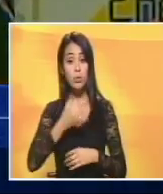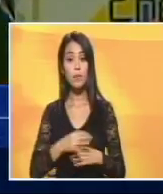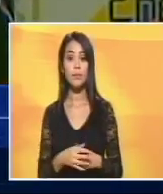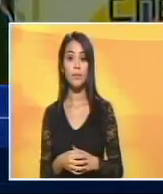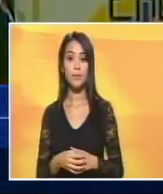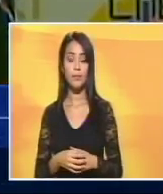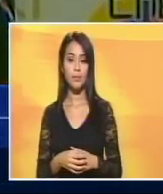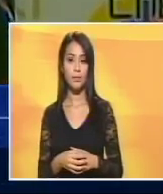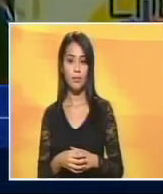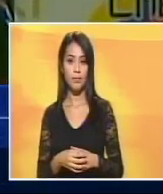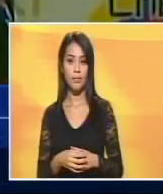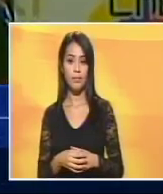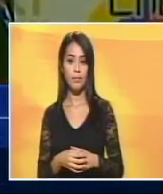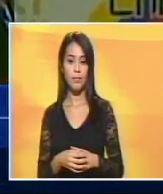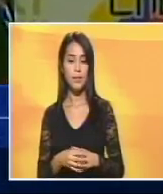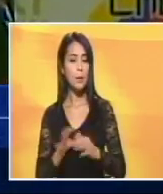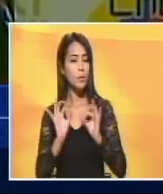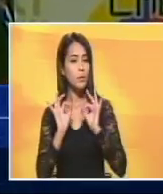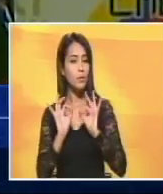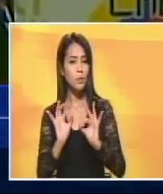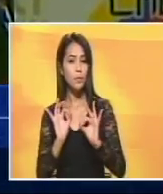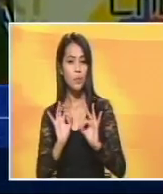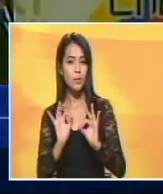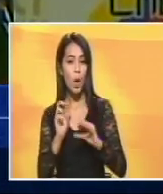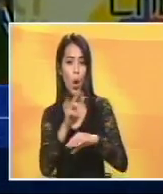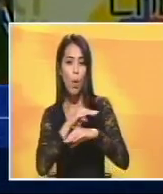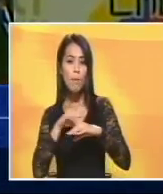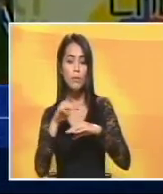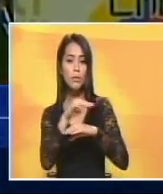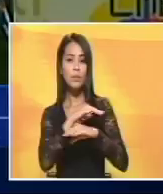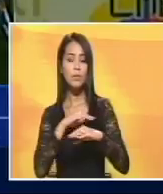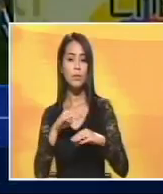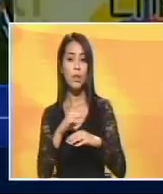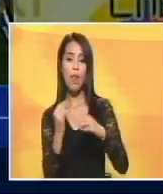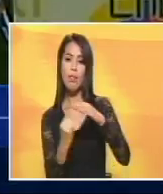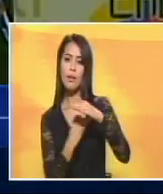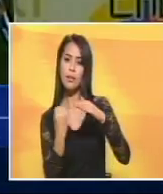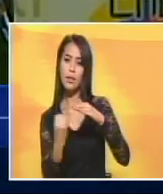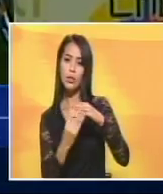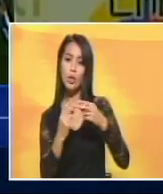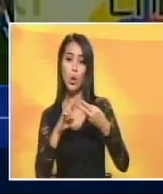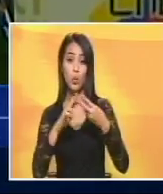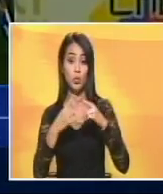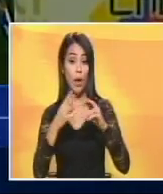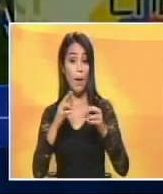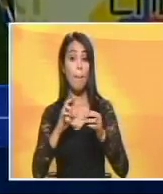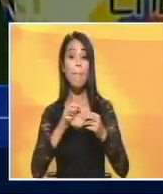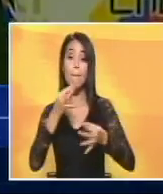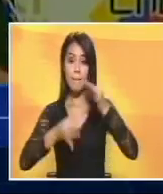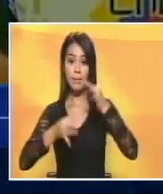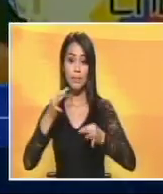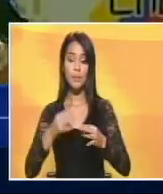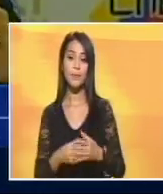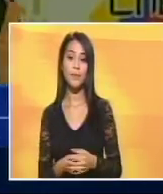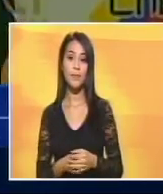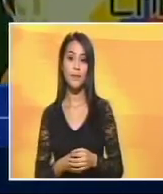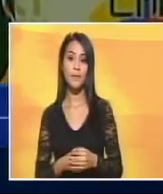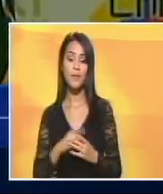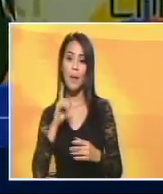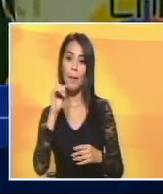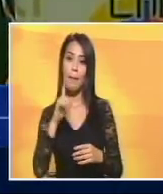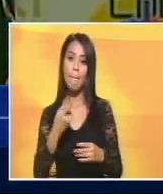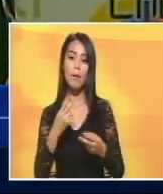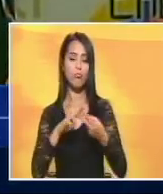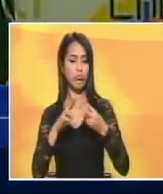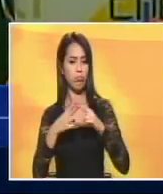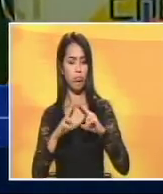articular muy estrechamente con el Ministro de Interior, Justicia y Paz, a través de los cuadrantes de